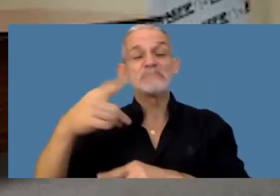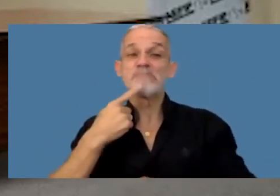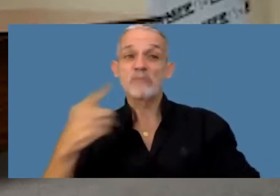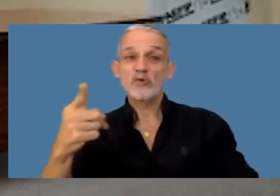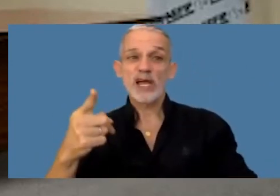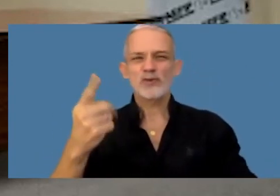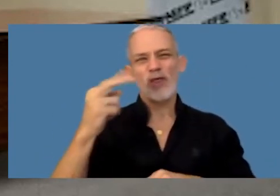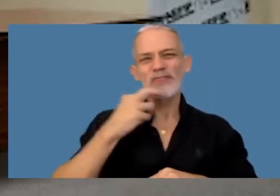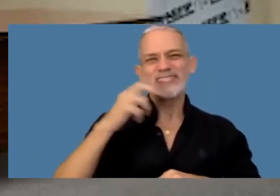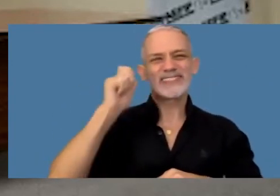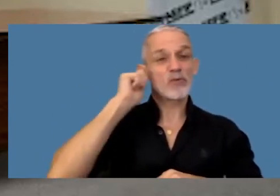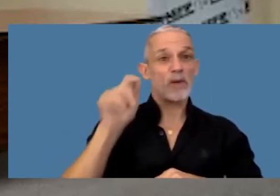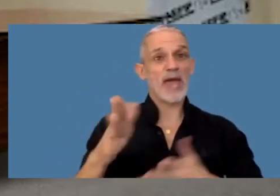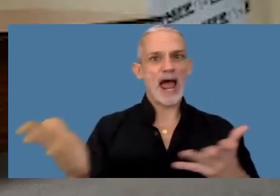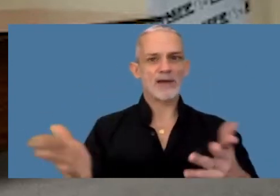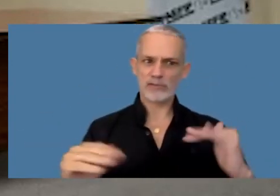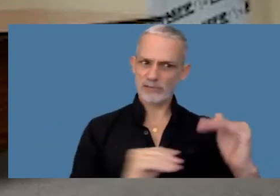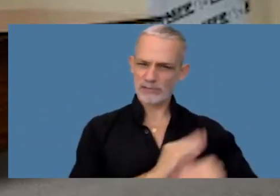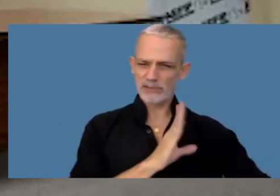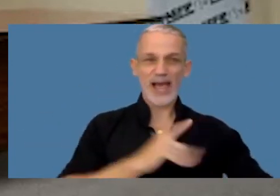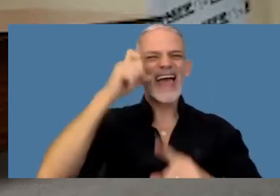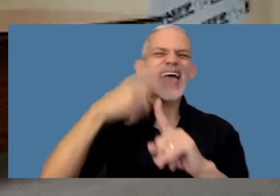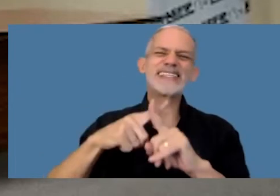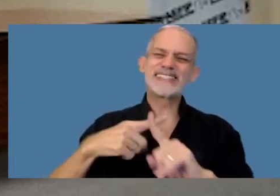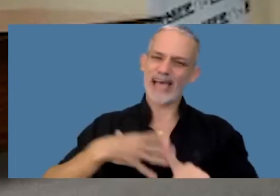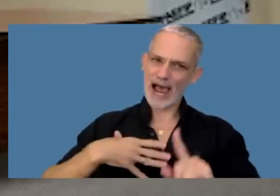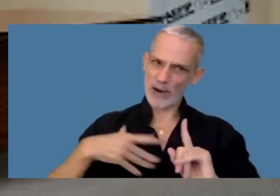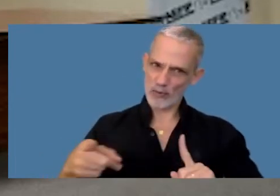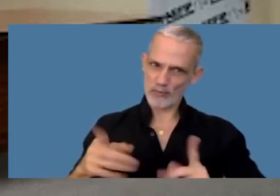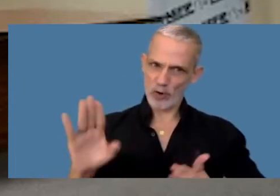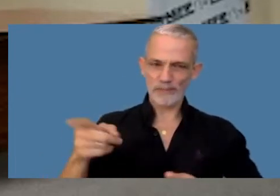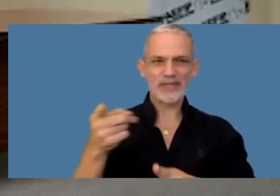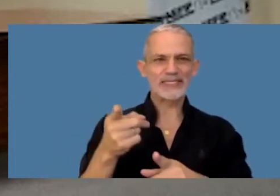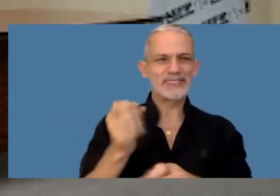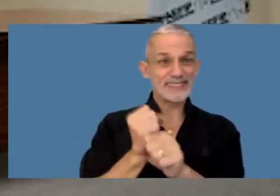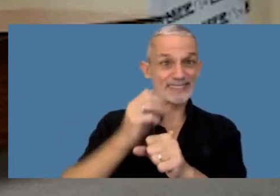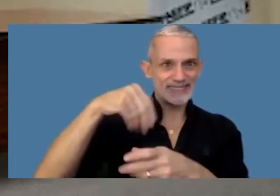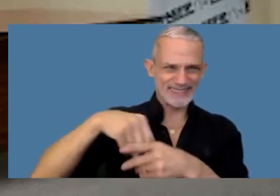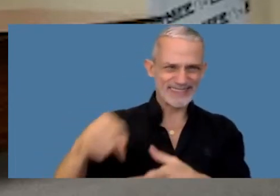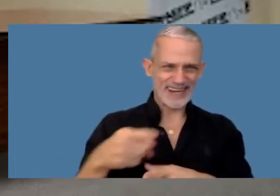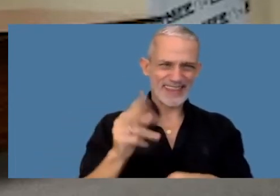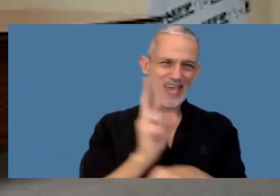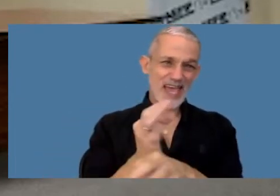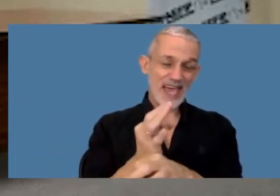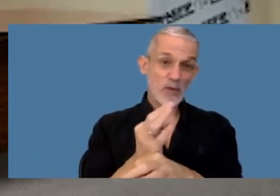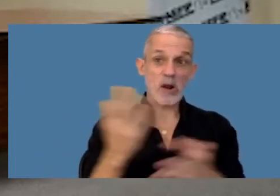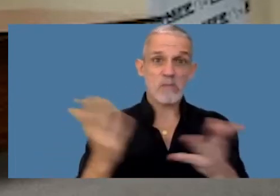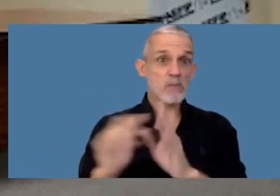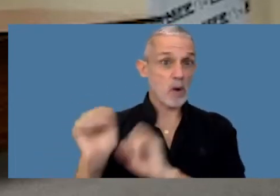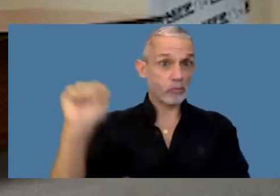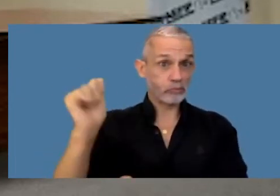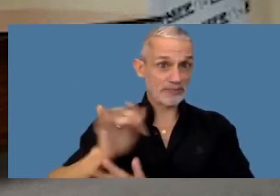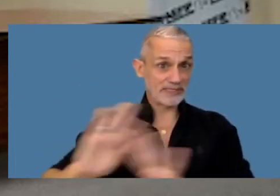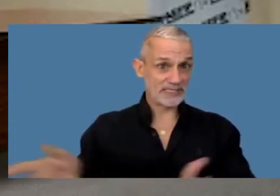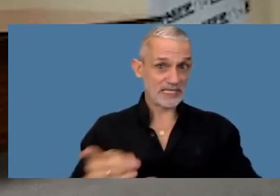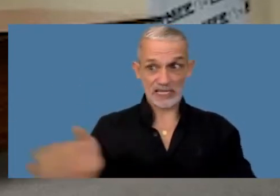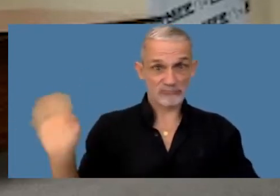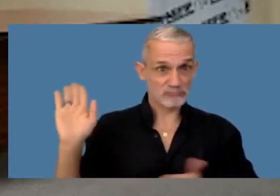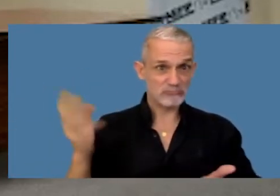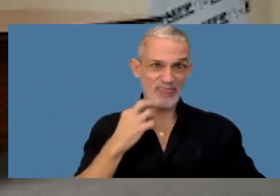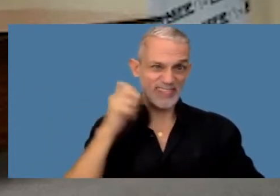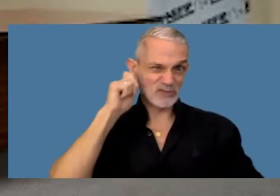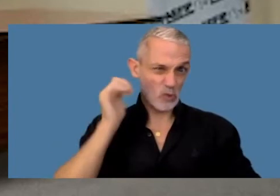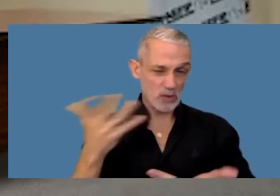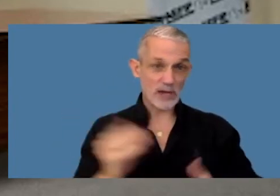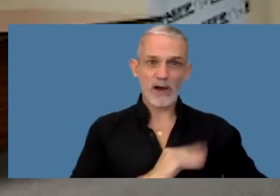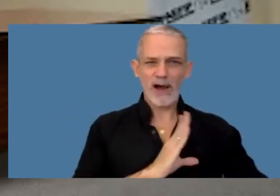19. Exalumno del colegio donde ella es preceptora, pero ya estaba egresado. Va